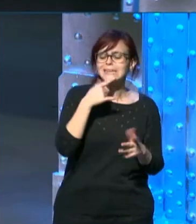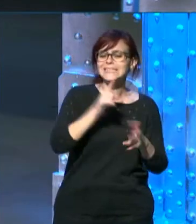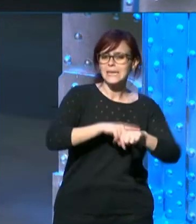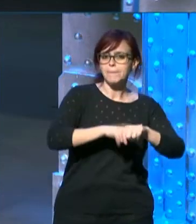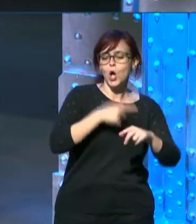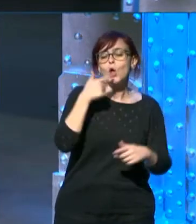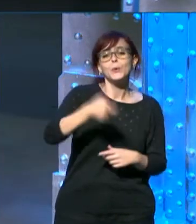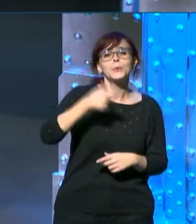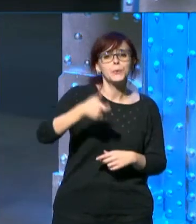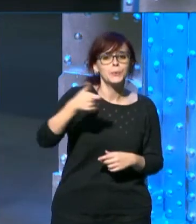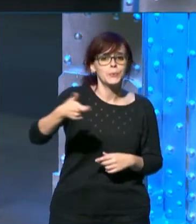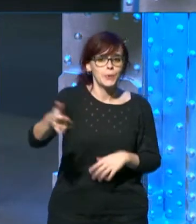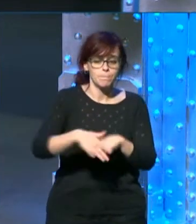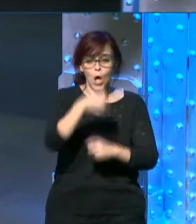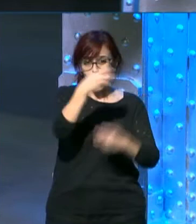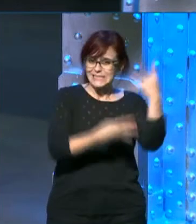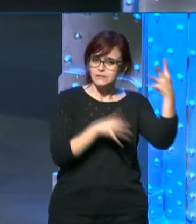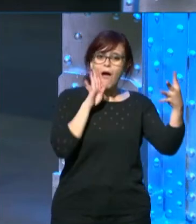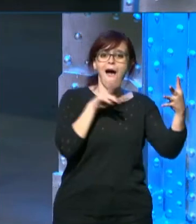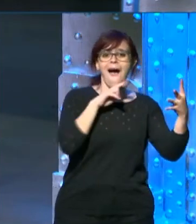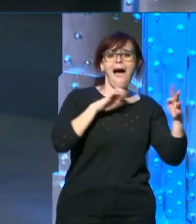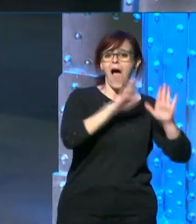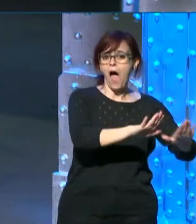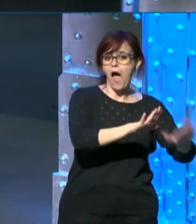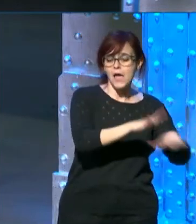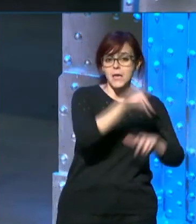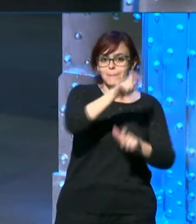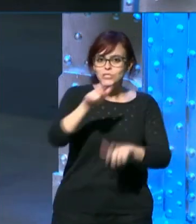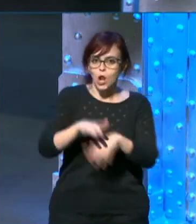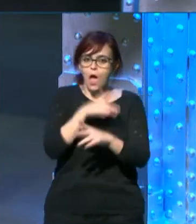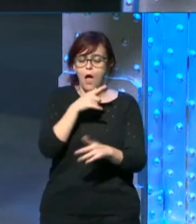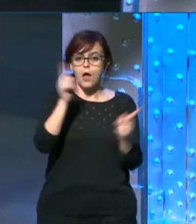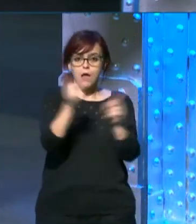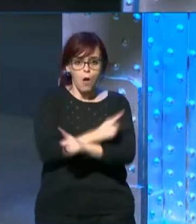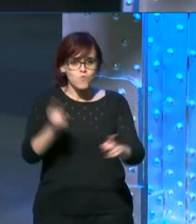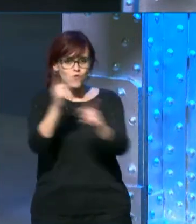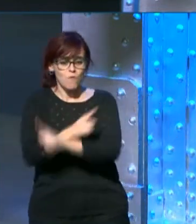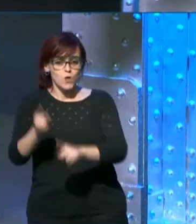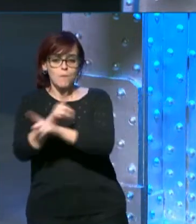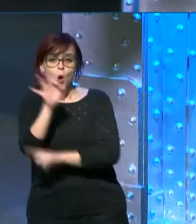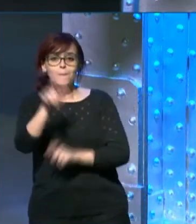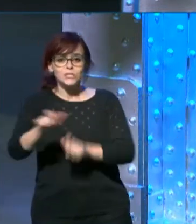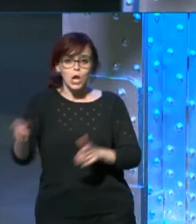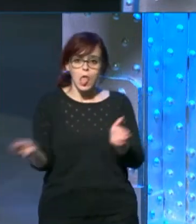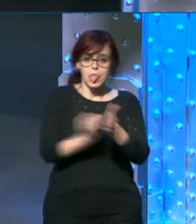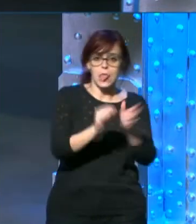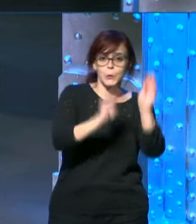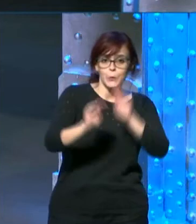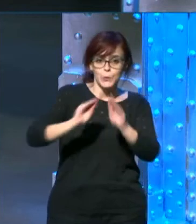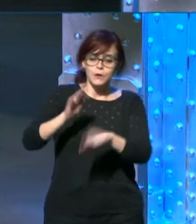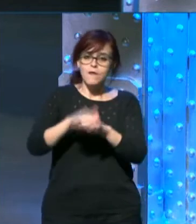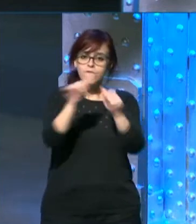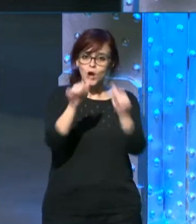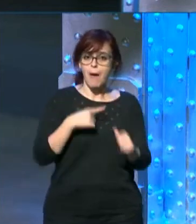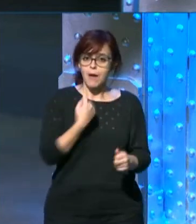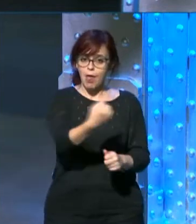o de un producto o de lo que estamos creando y muchas personas le meten mano y van metiendo cosas ahí. Y cada uno obviamente lo hace con su estilo.